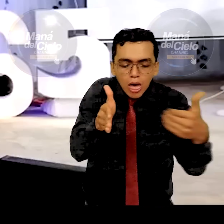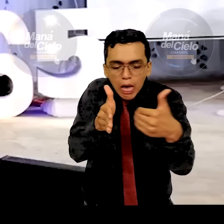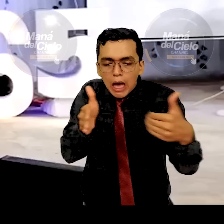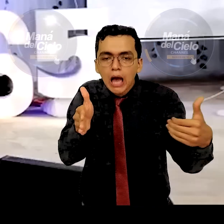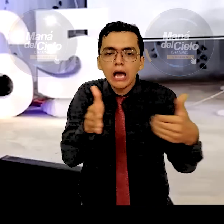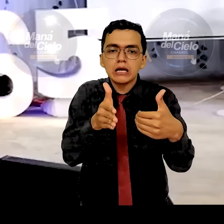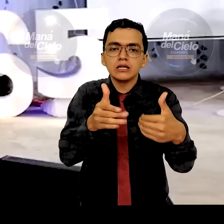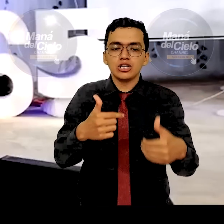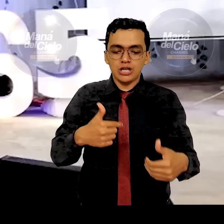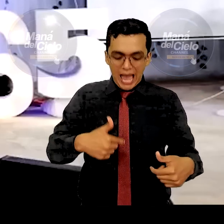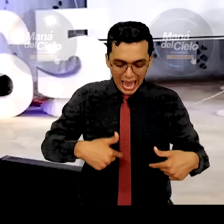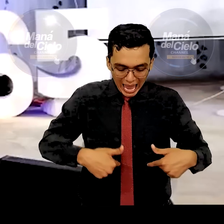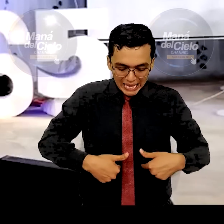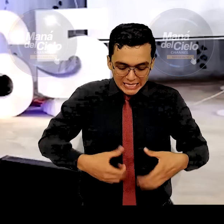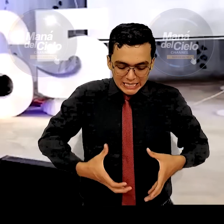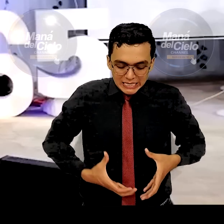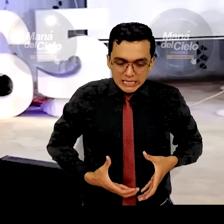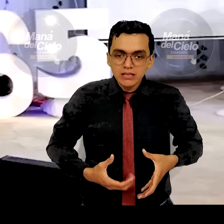no necesitaba transfusión.